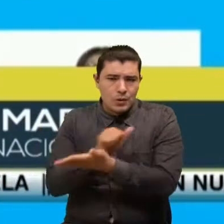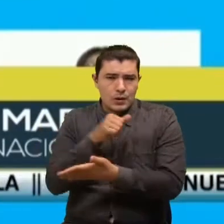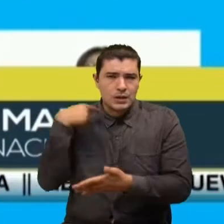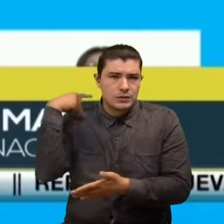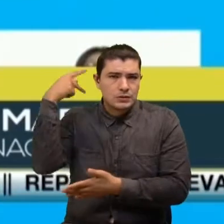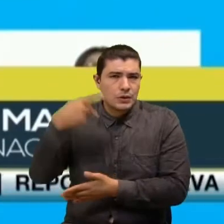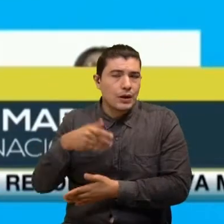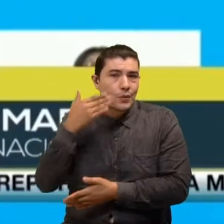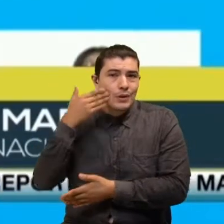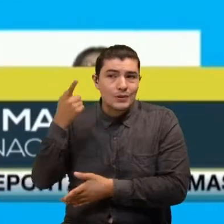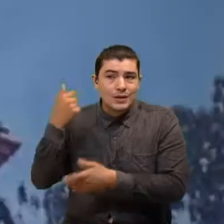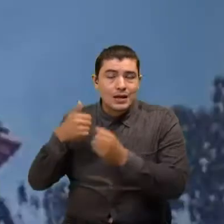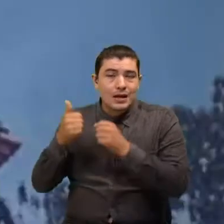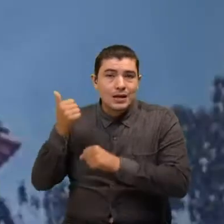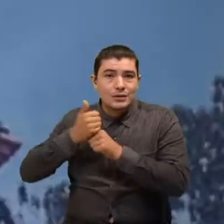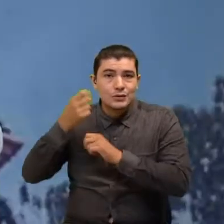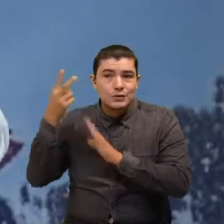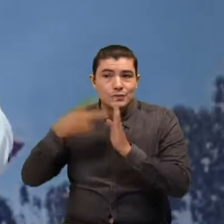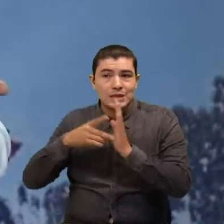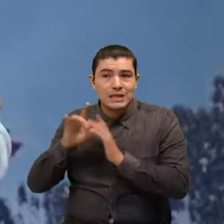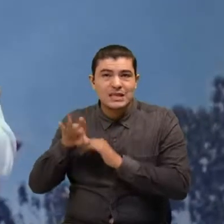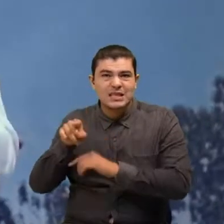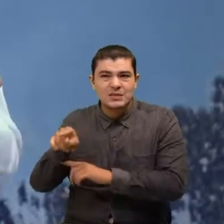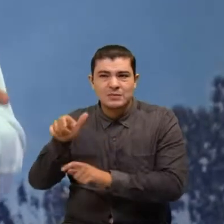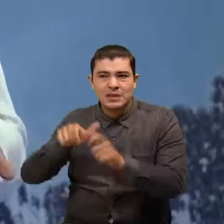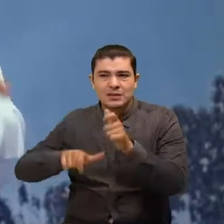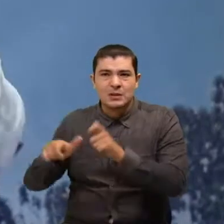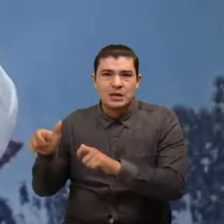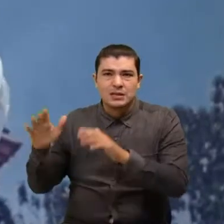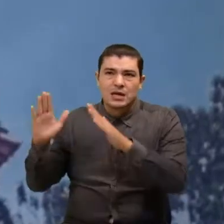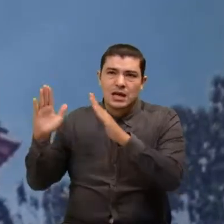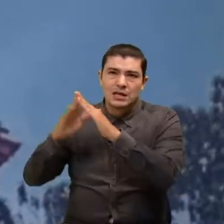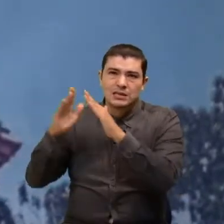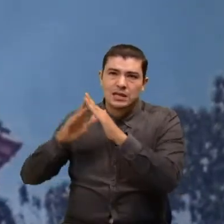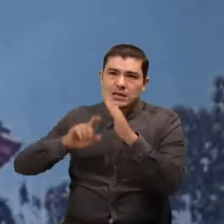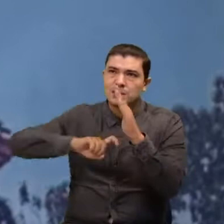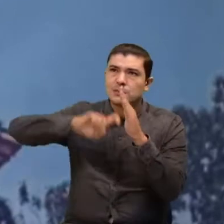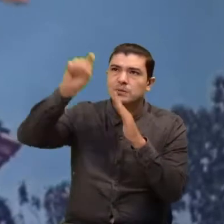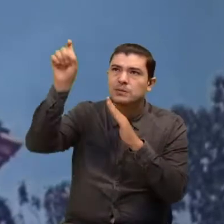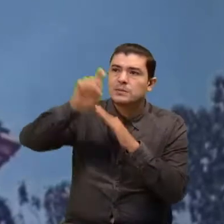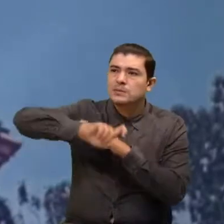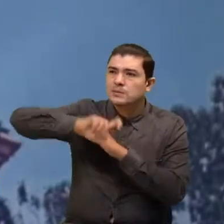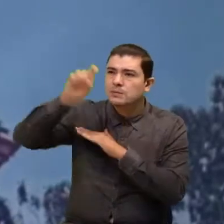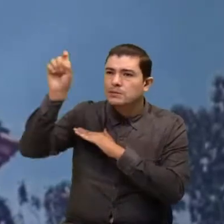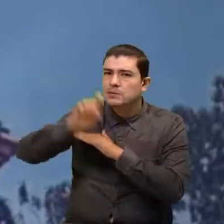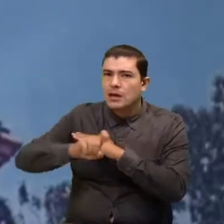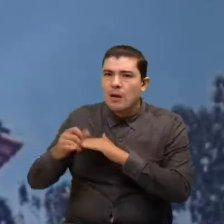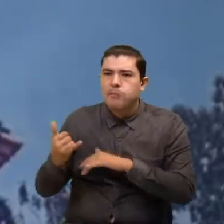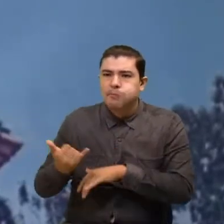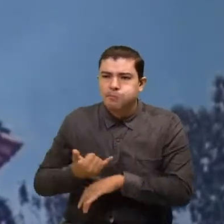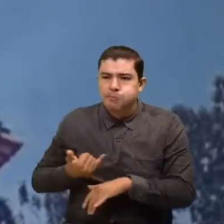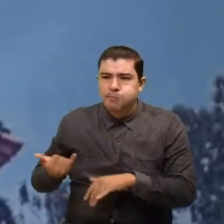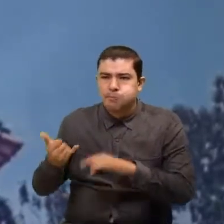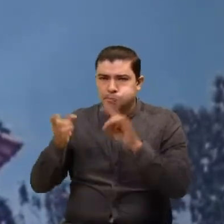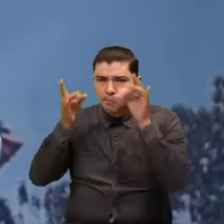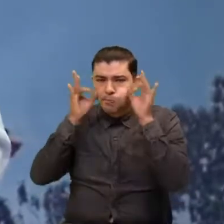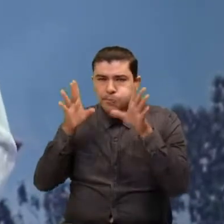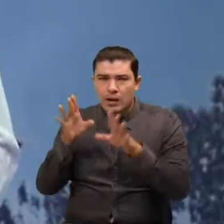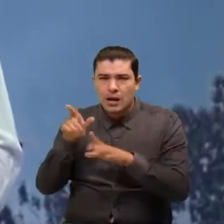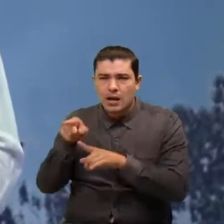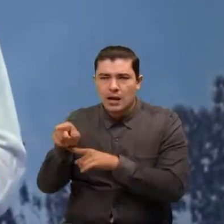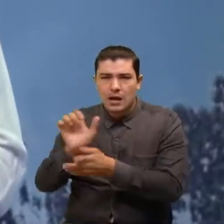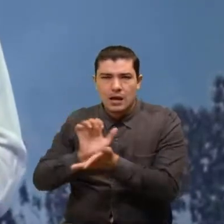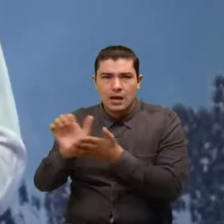2015 expulsó colombianos marcándole sus casas en la más viva expresión de lo que fueron las tragedias del fascismo